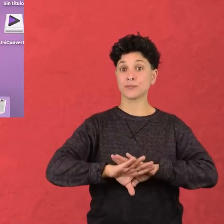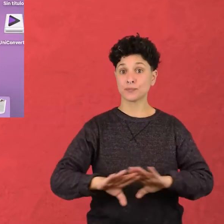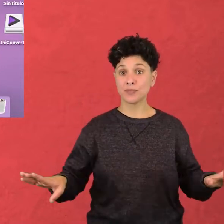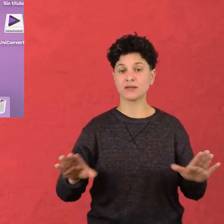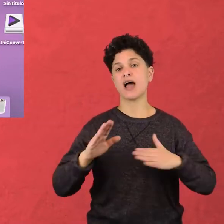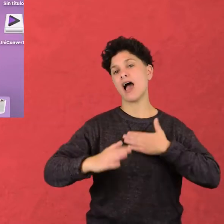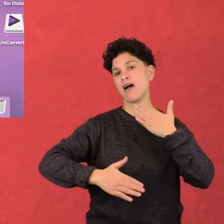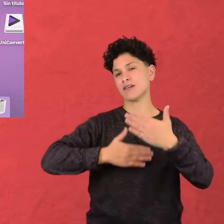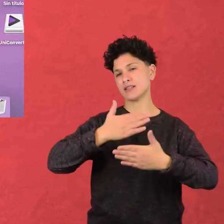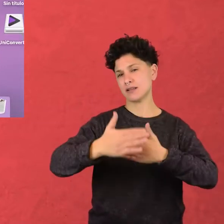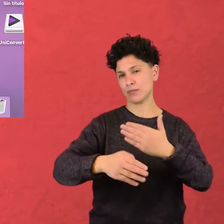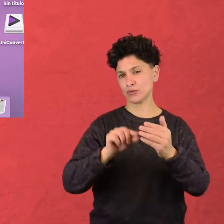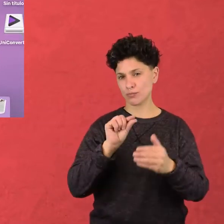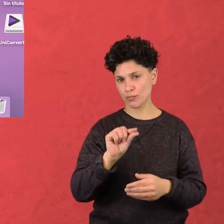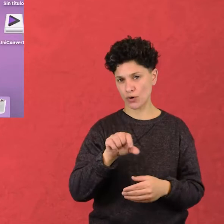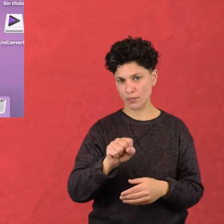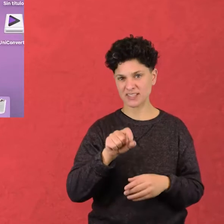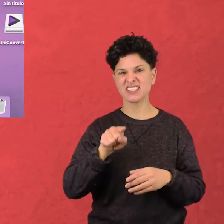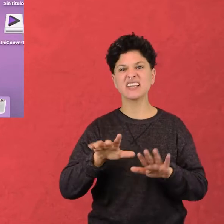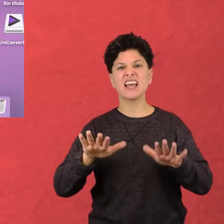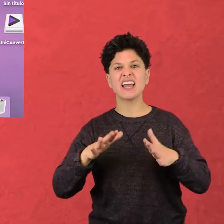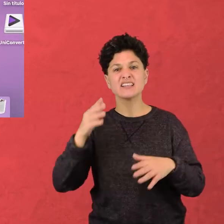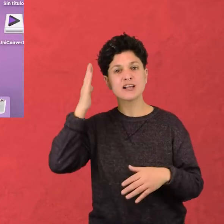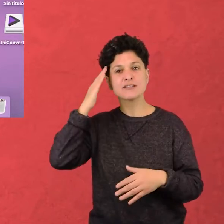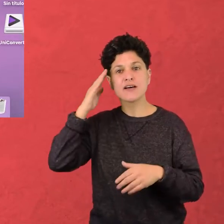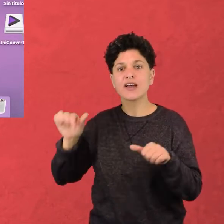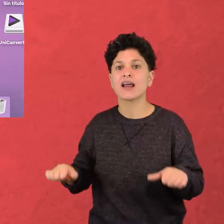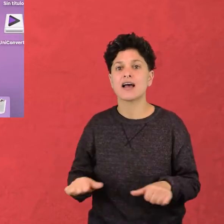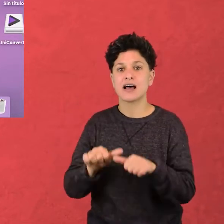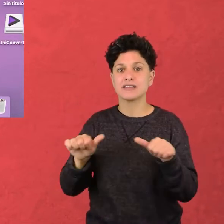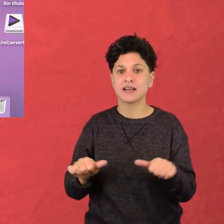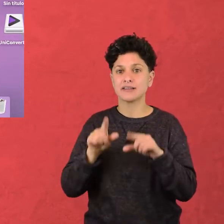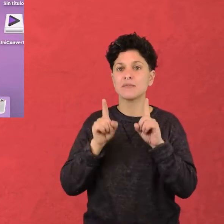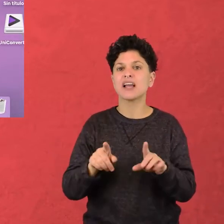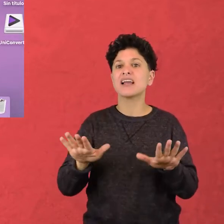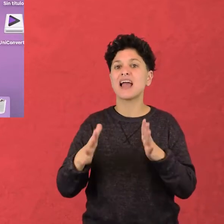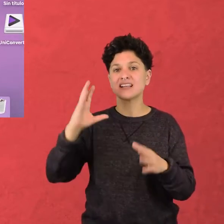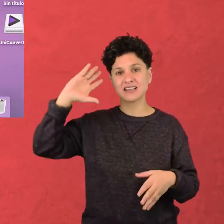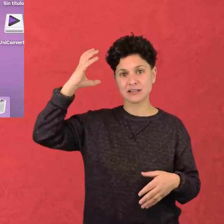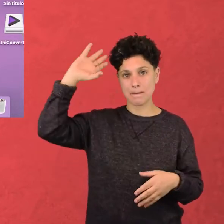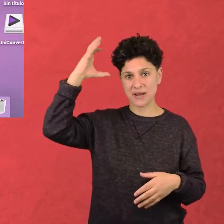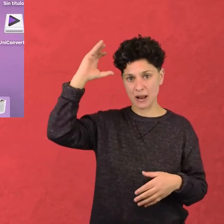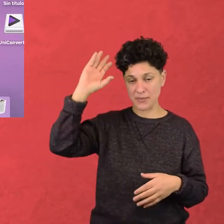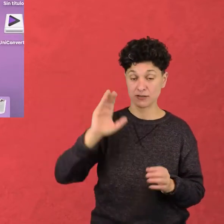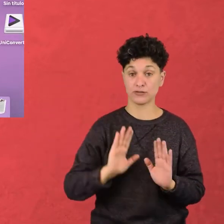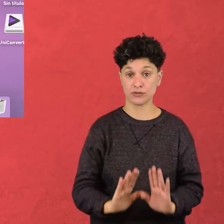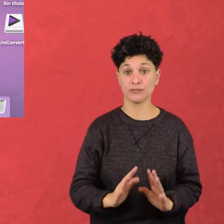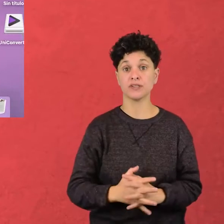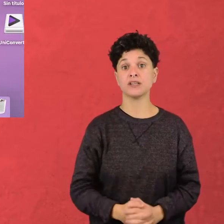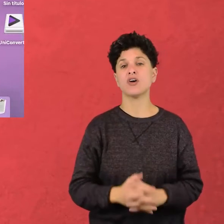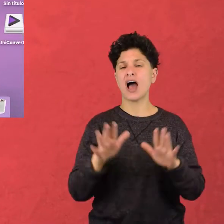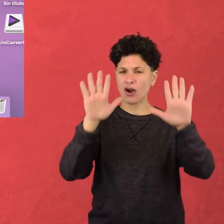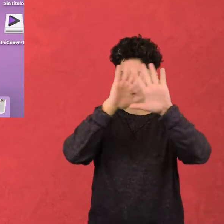bien, avancemos un poquito más en qué es el talento y qué es el temperamento, porque acá hay una confusión muy